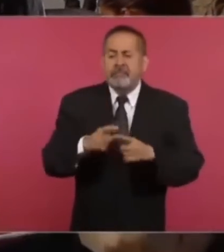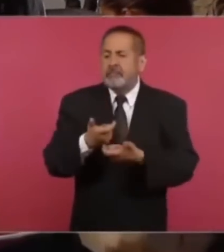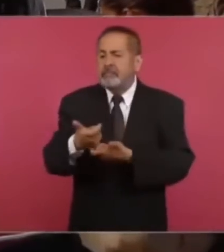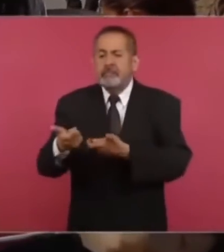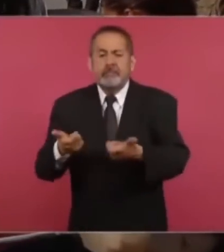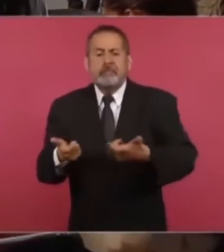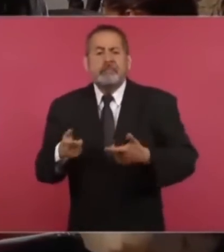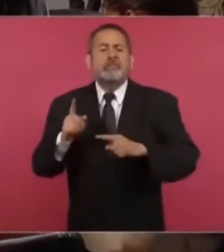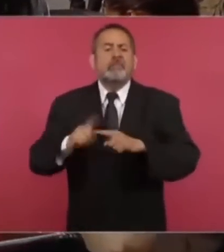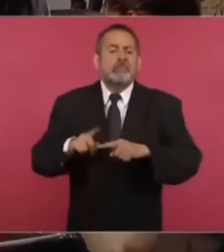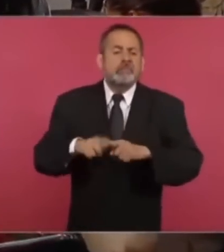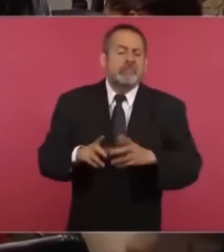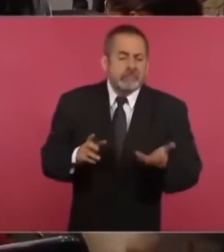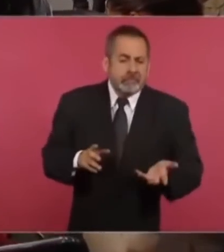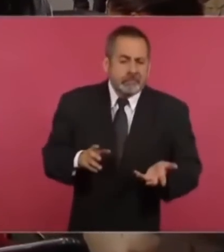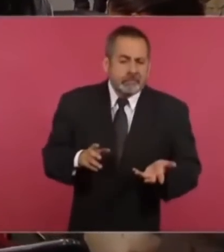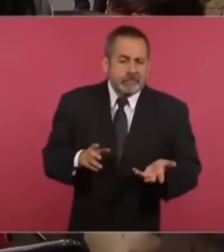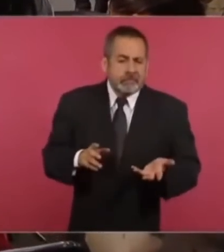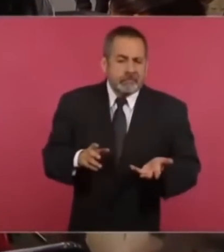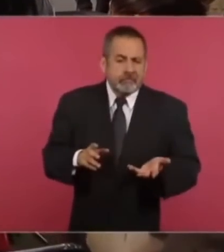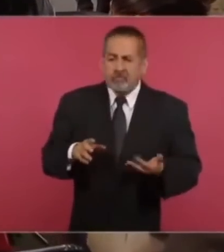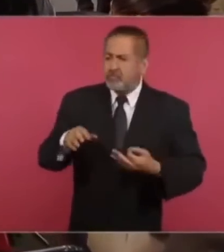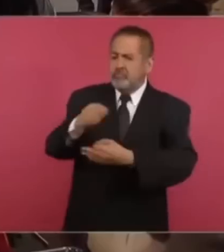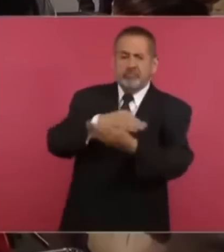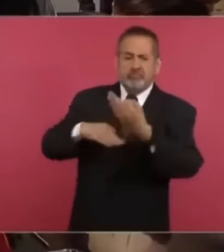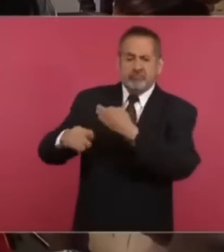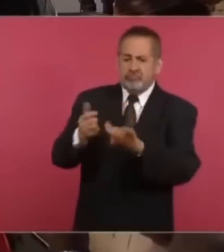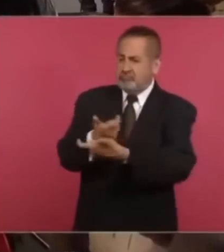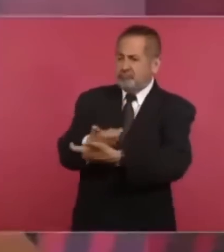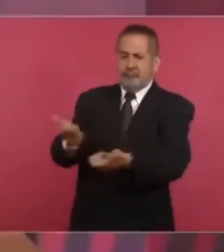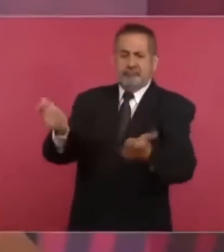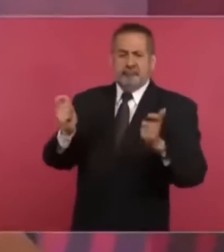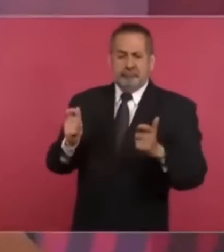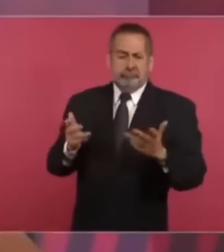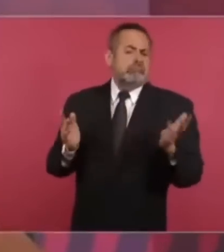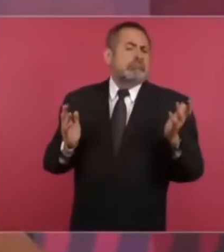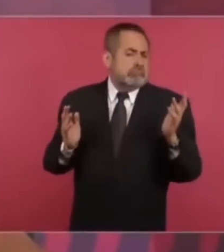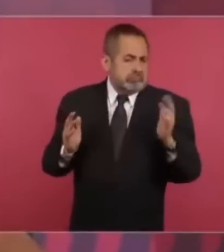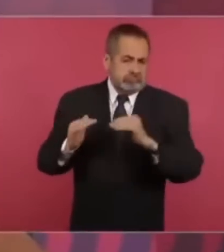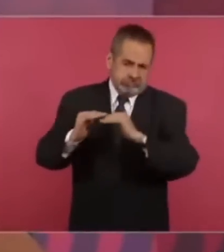le repartimos dinero a todos.